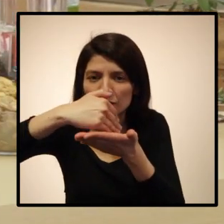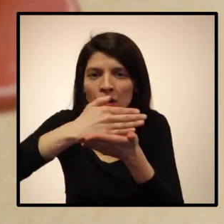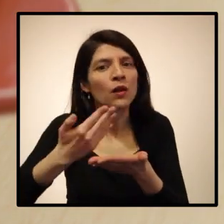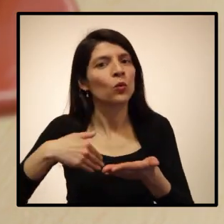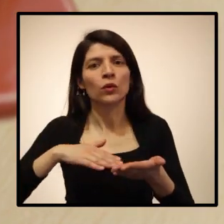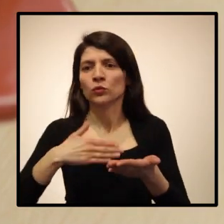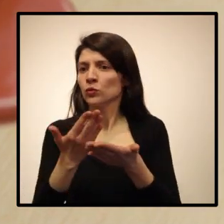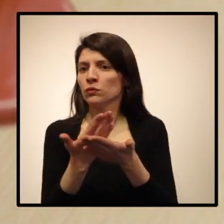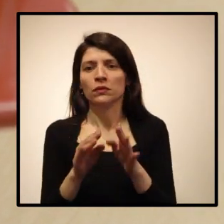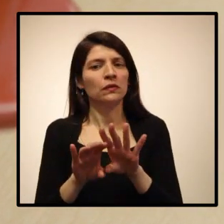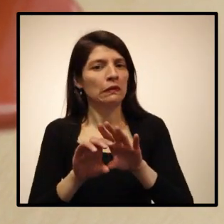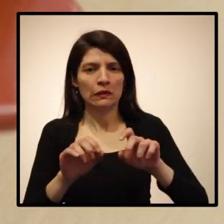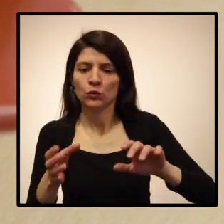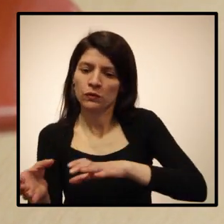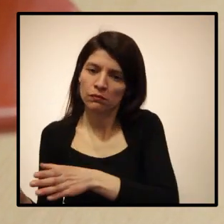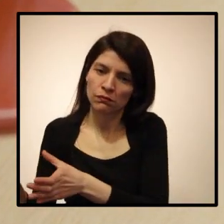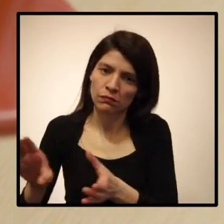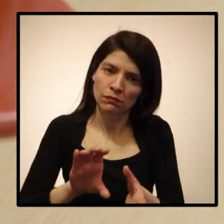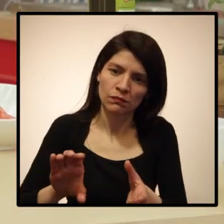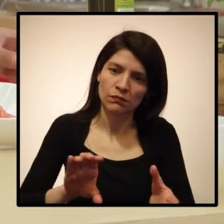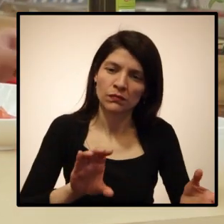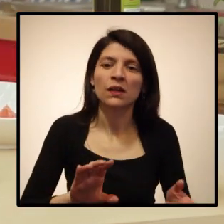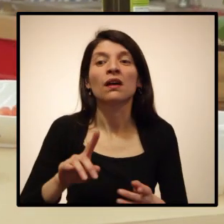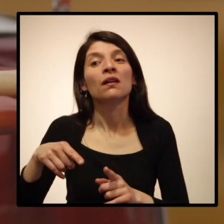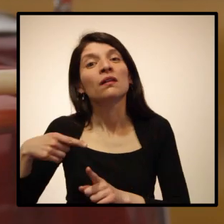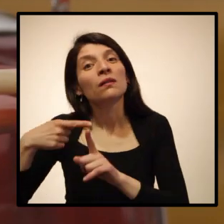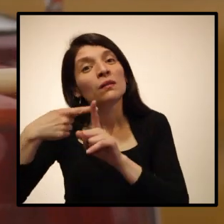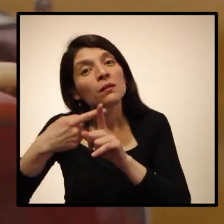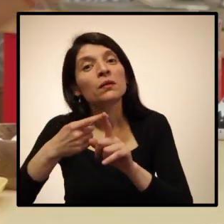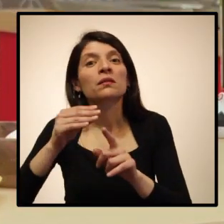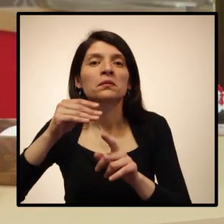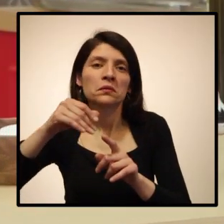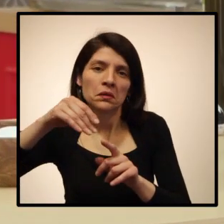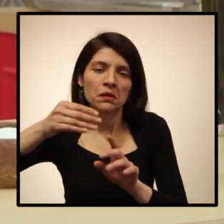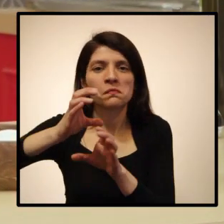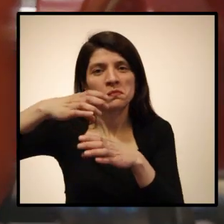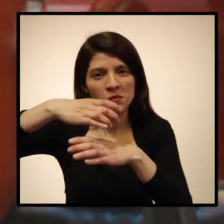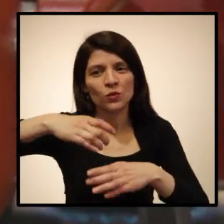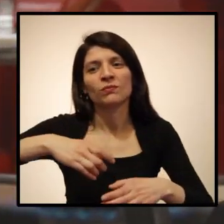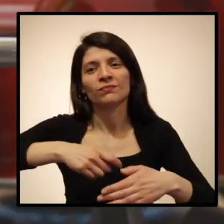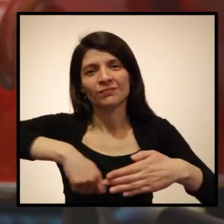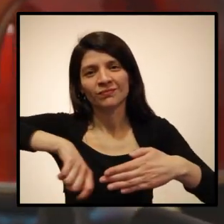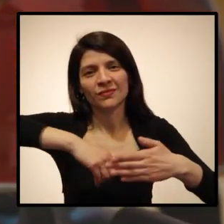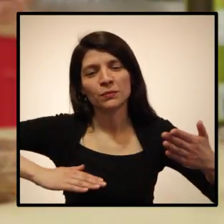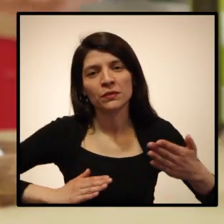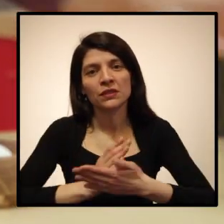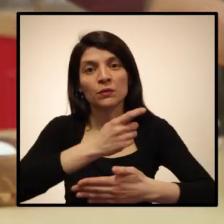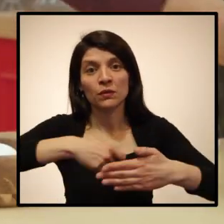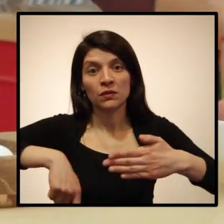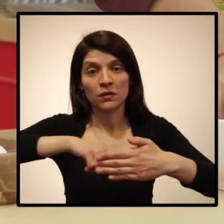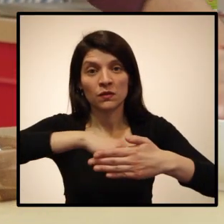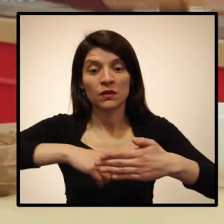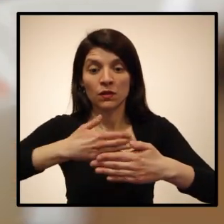nuestro tomate y lo vamos a incorporar a nuestro sofrito. Agregamos un toque de pimienta, un toque de sal. Comenzamos a revolver y